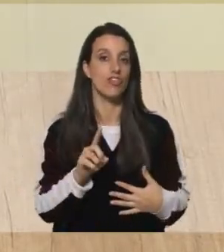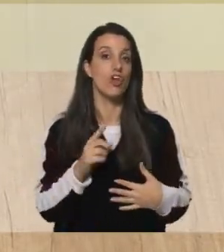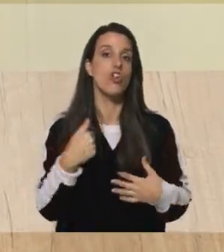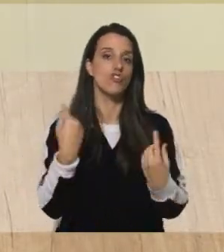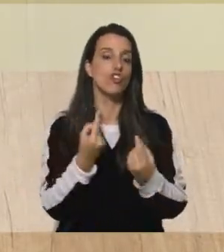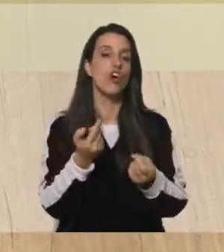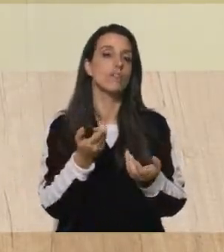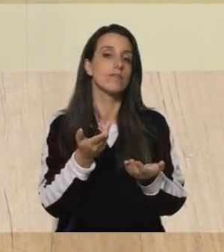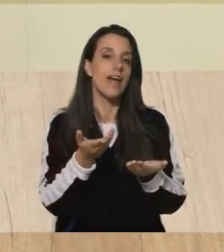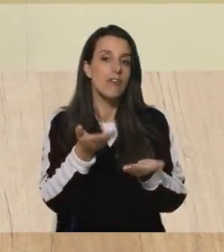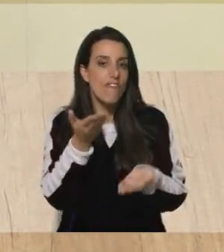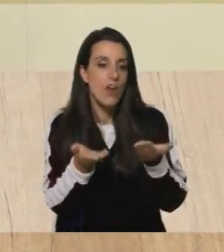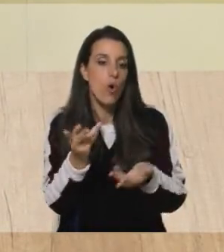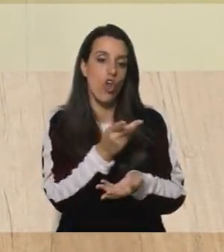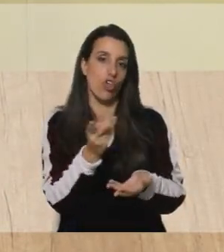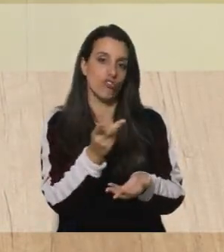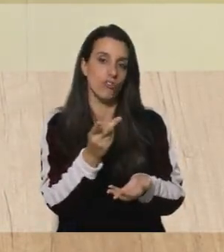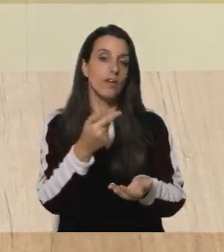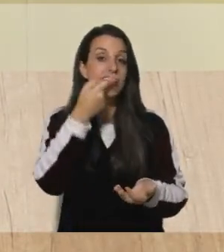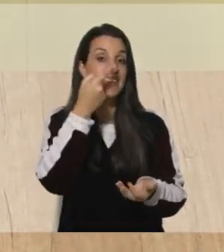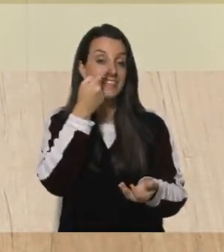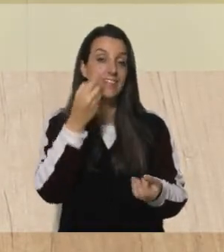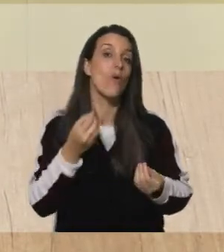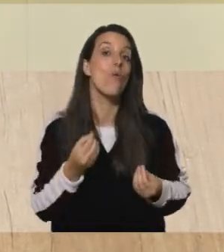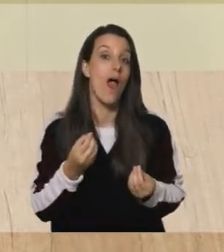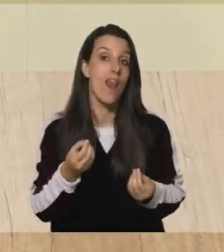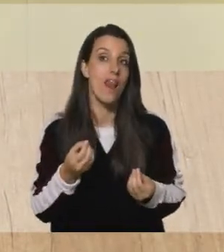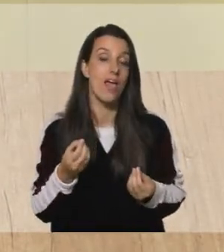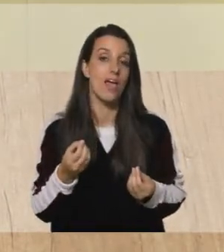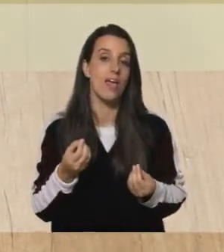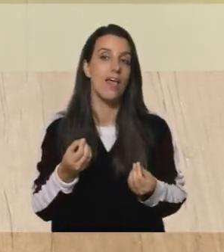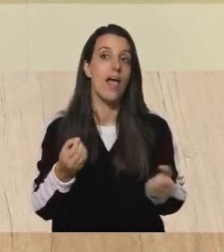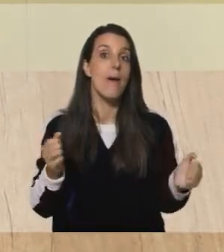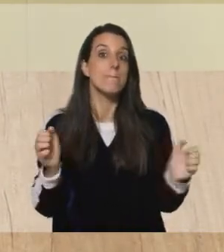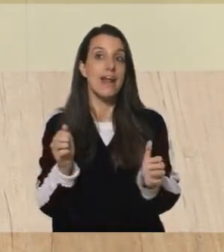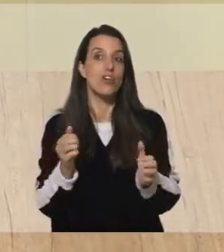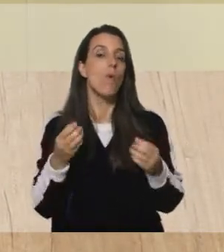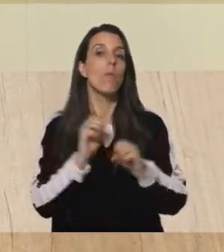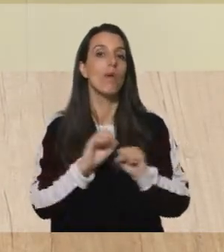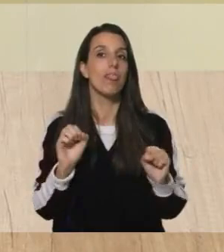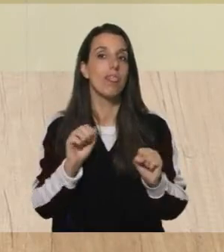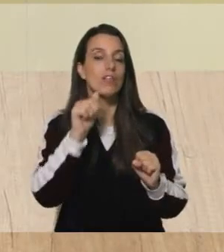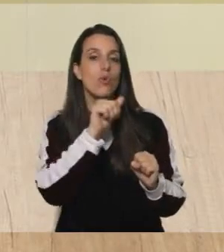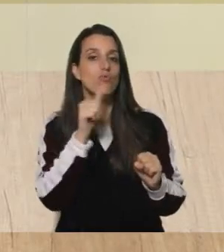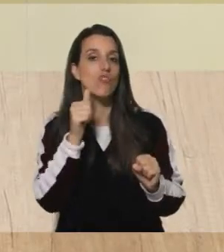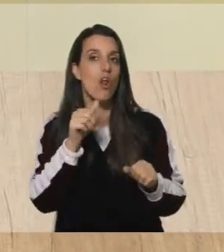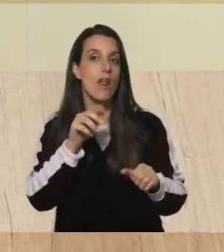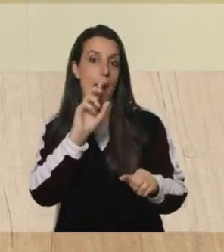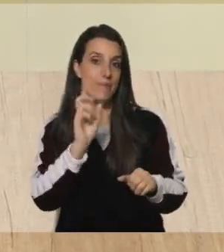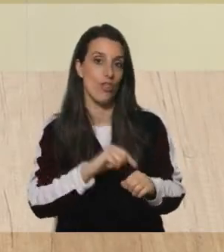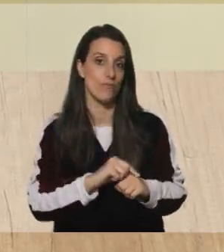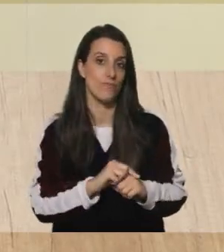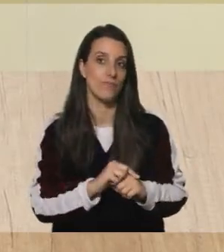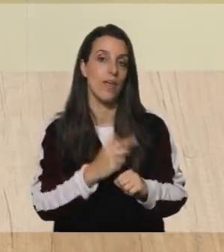ataque de pánico y la anticipación lo interesante es que el ataque de pánico lo podemos solucionar relativamente rápido